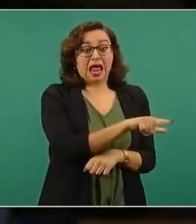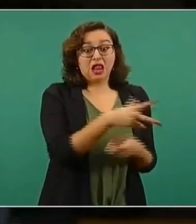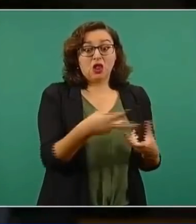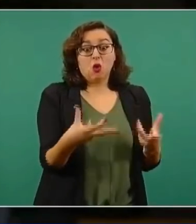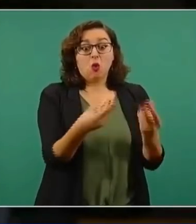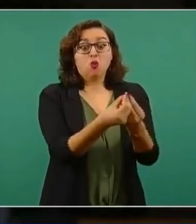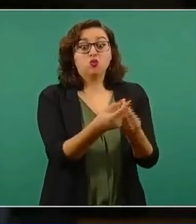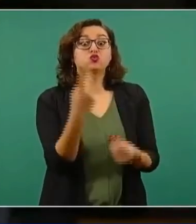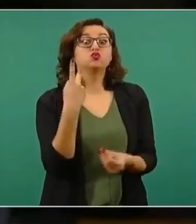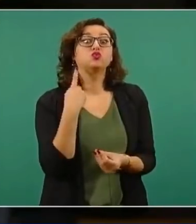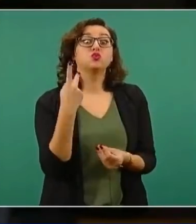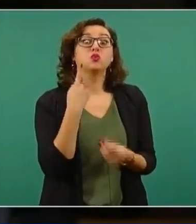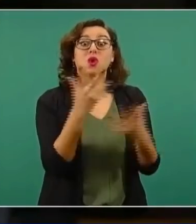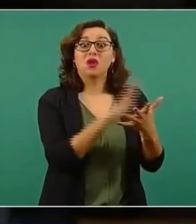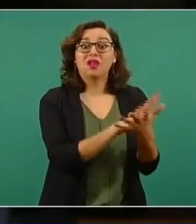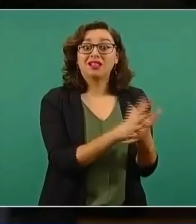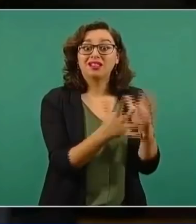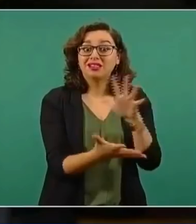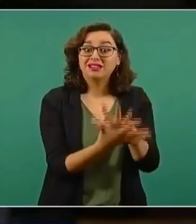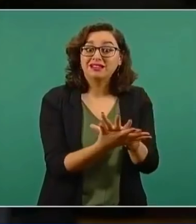ejemplo, el